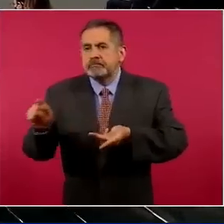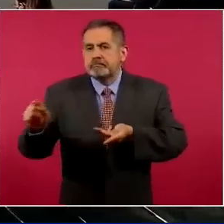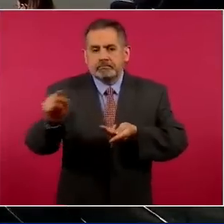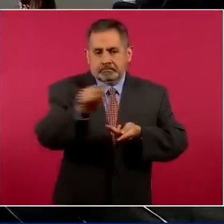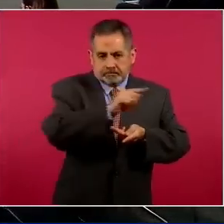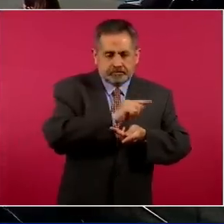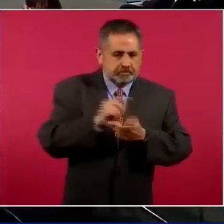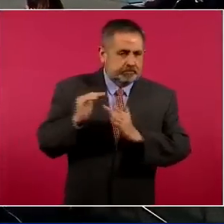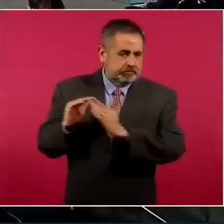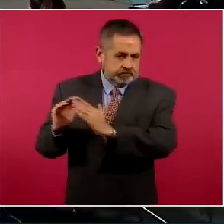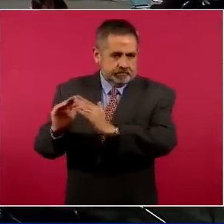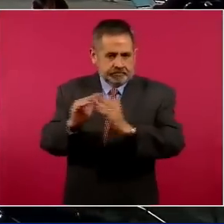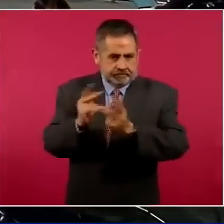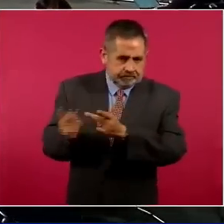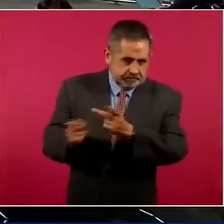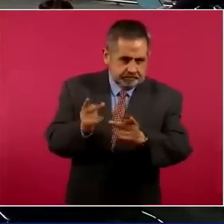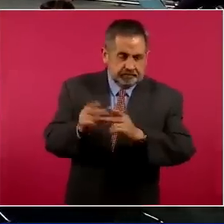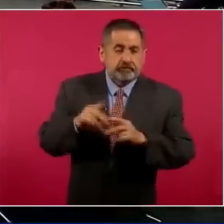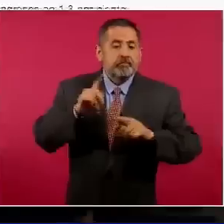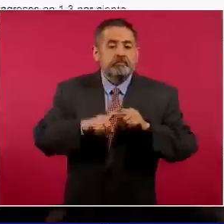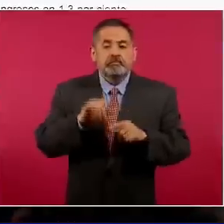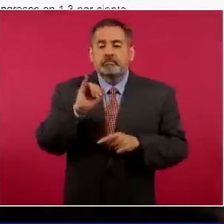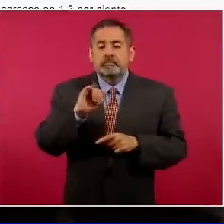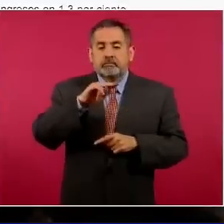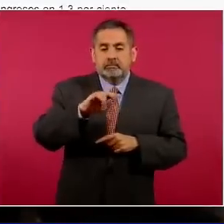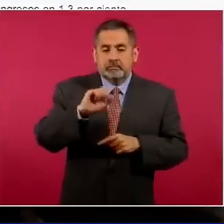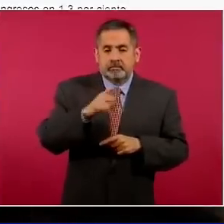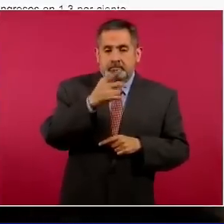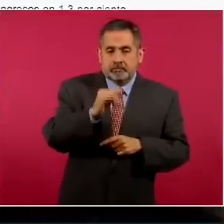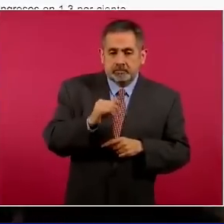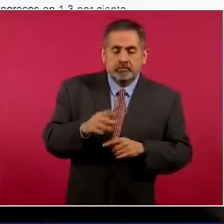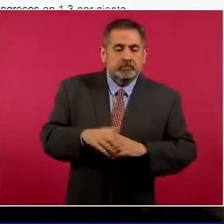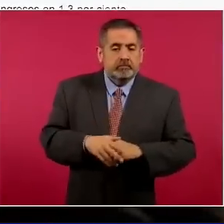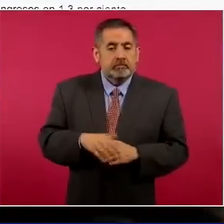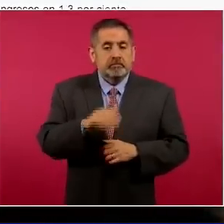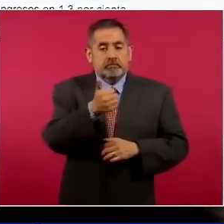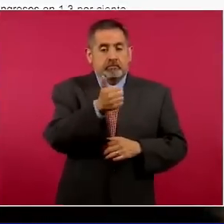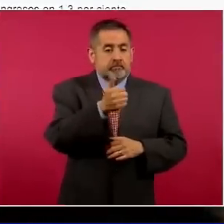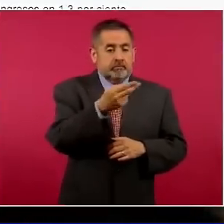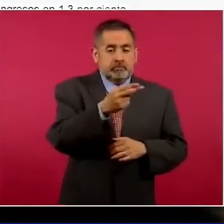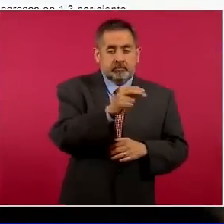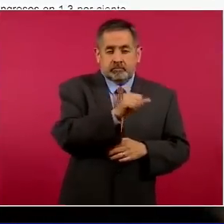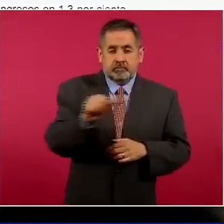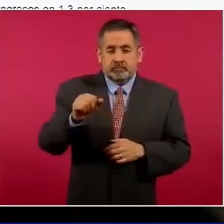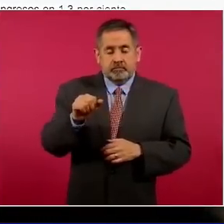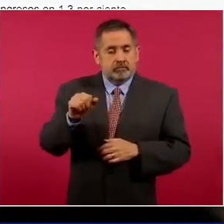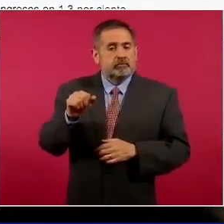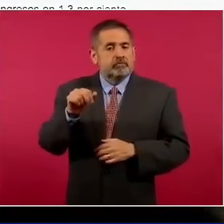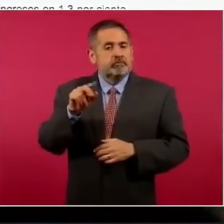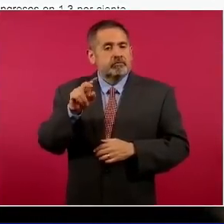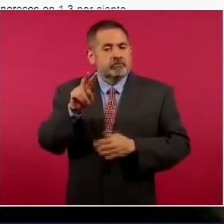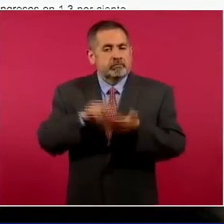de los hogares, levantada por el INEGI, de agosto a noviembre del 20,